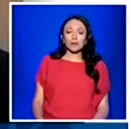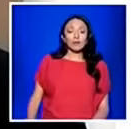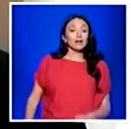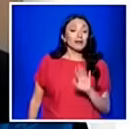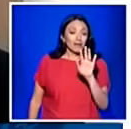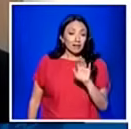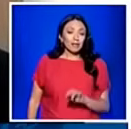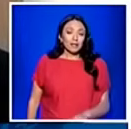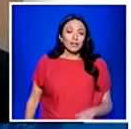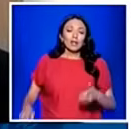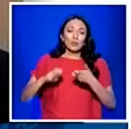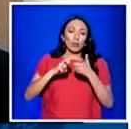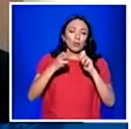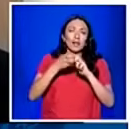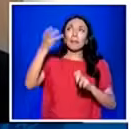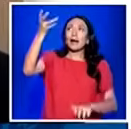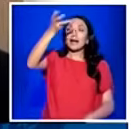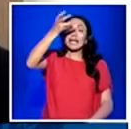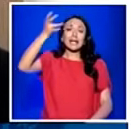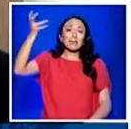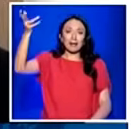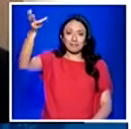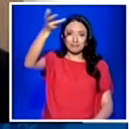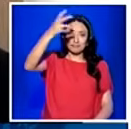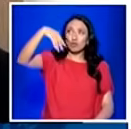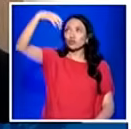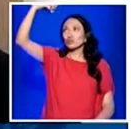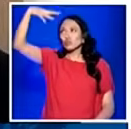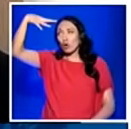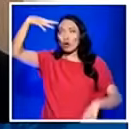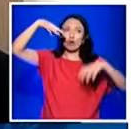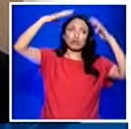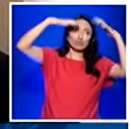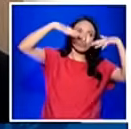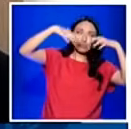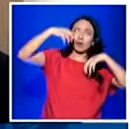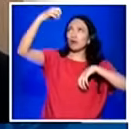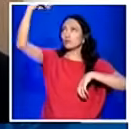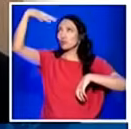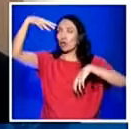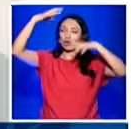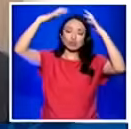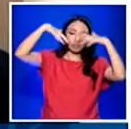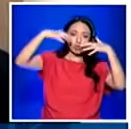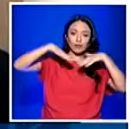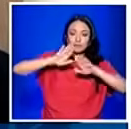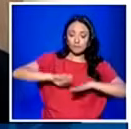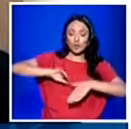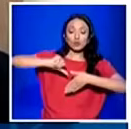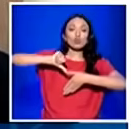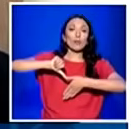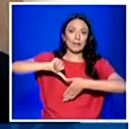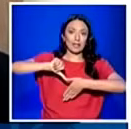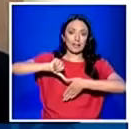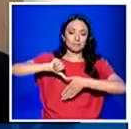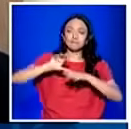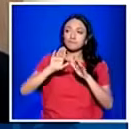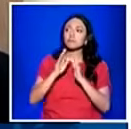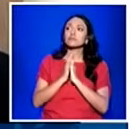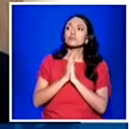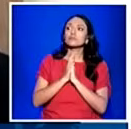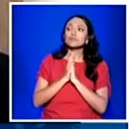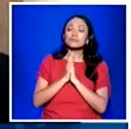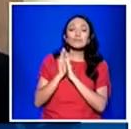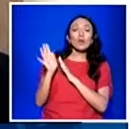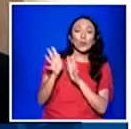cambio en lo que es variación de clima, en lo que ocurre en la región sudamericana, y entonces hay un movimiento de